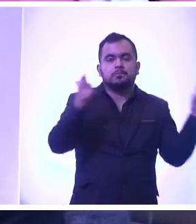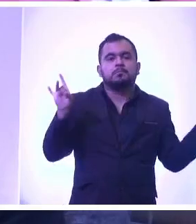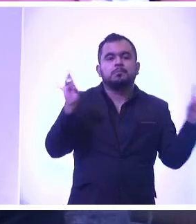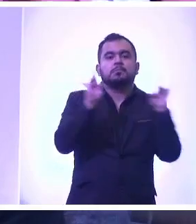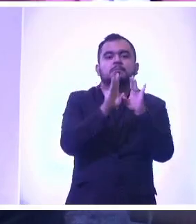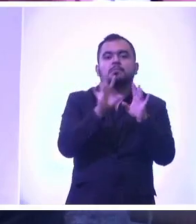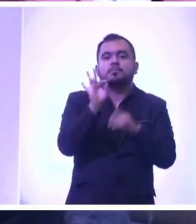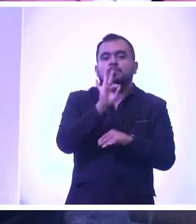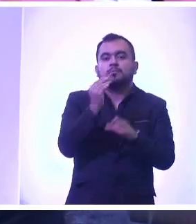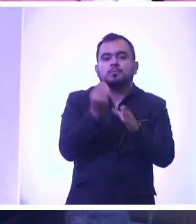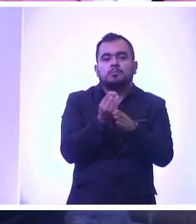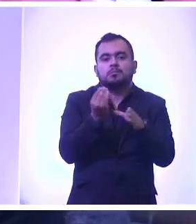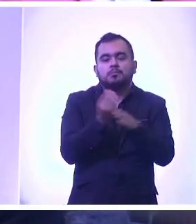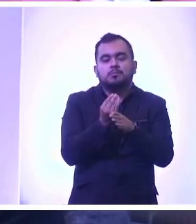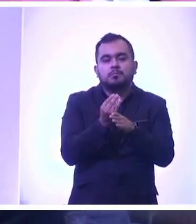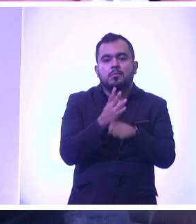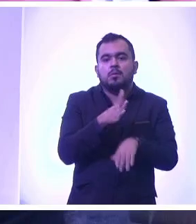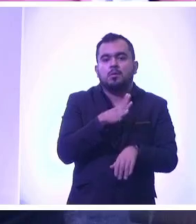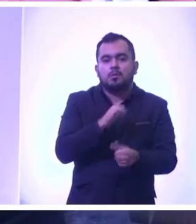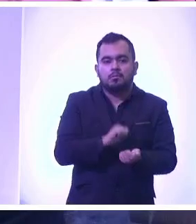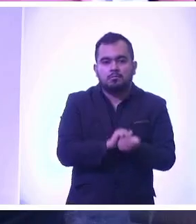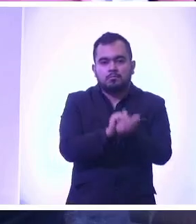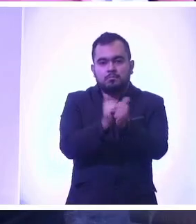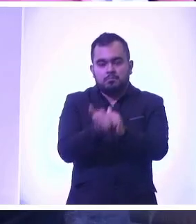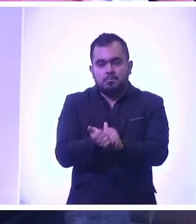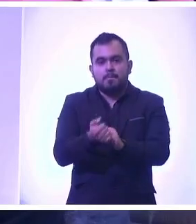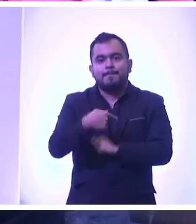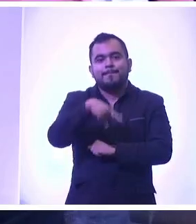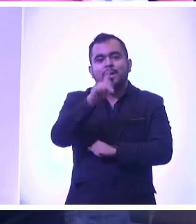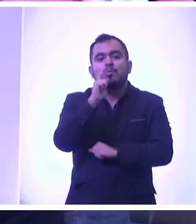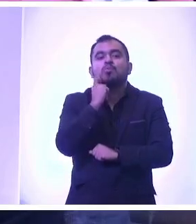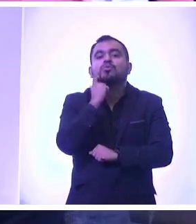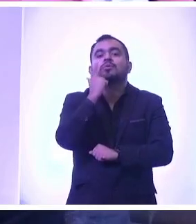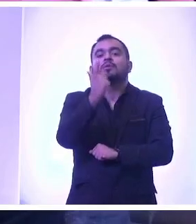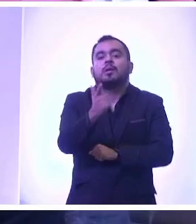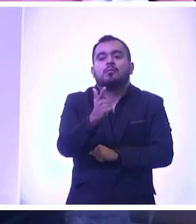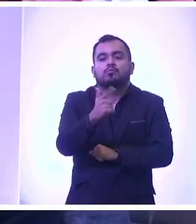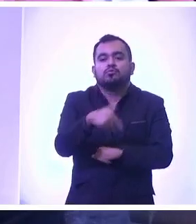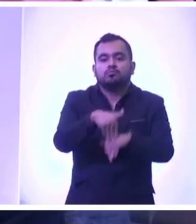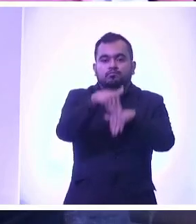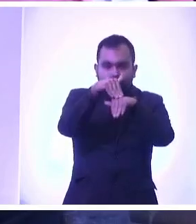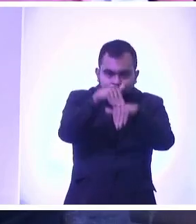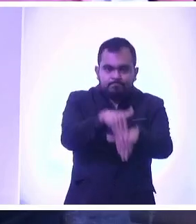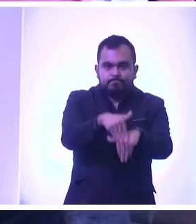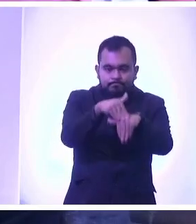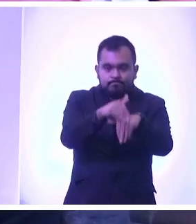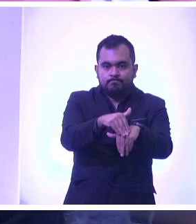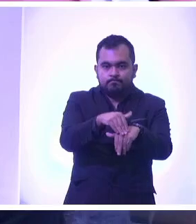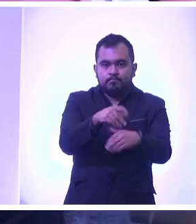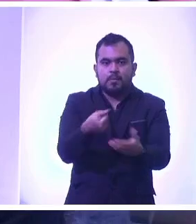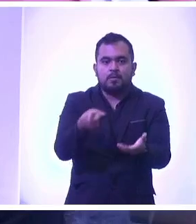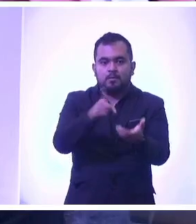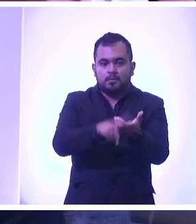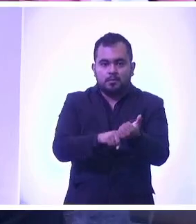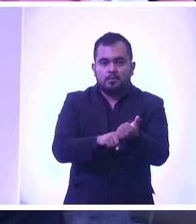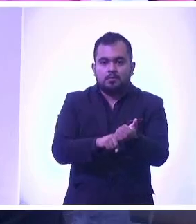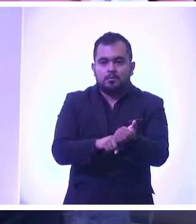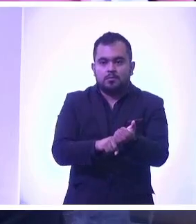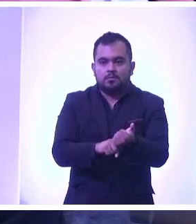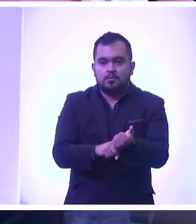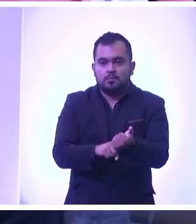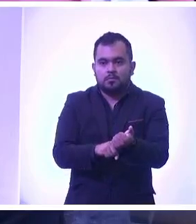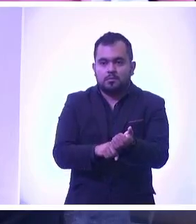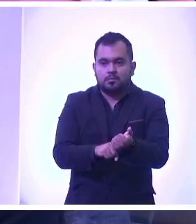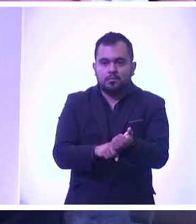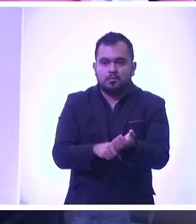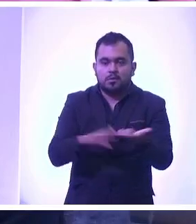particular ha resultado pero queremos aplicarla digamos a rajatabla y hacer